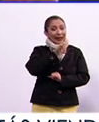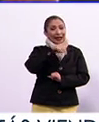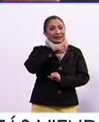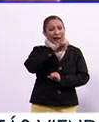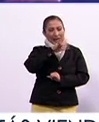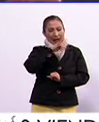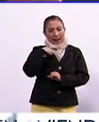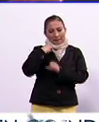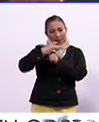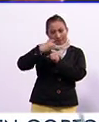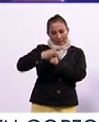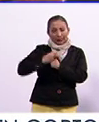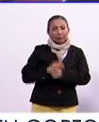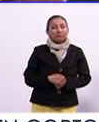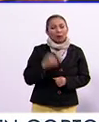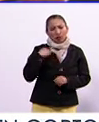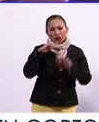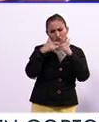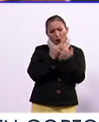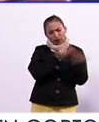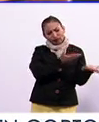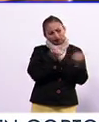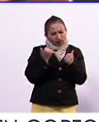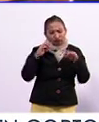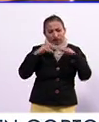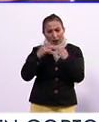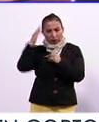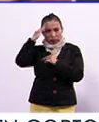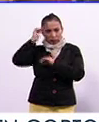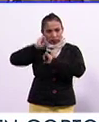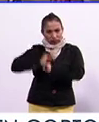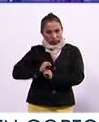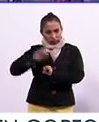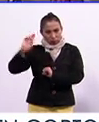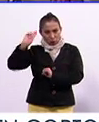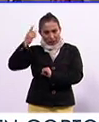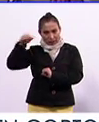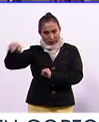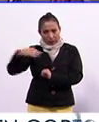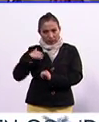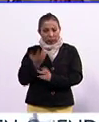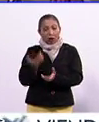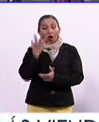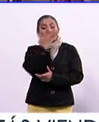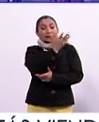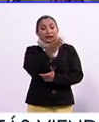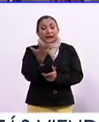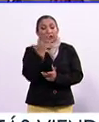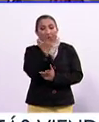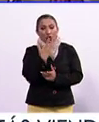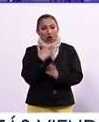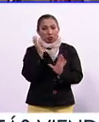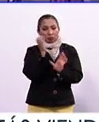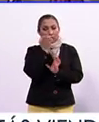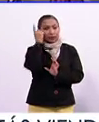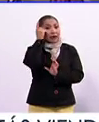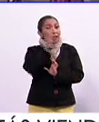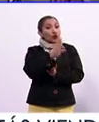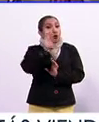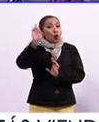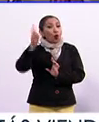Y un día me invitan a una reunión que iba a tener el rector con 5 rectores